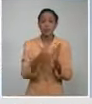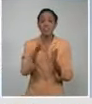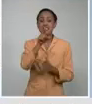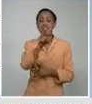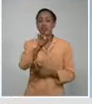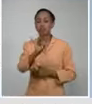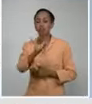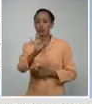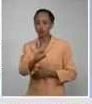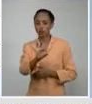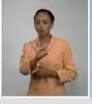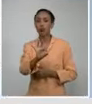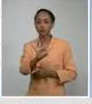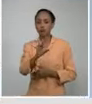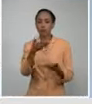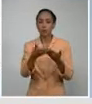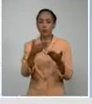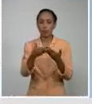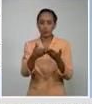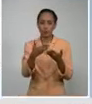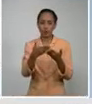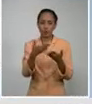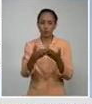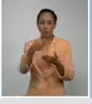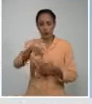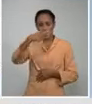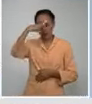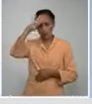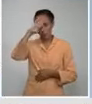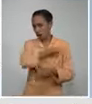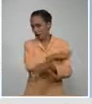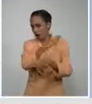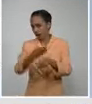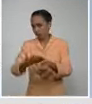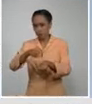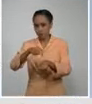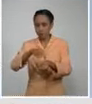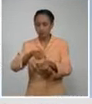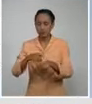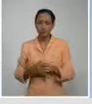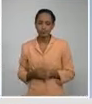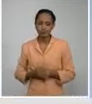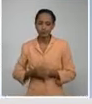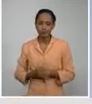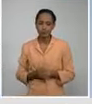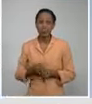3.005.178 PCR realizados en nuestro país y